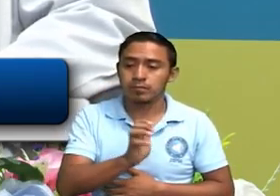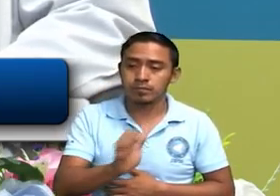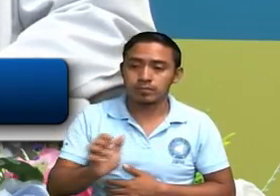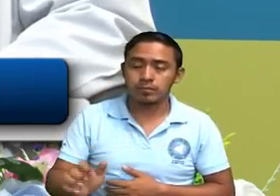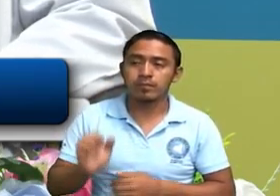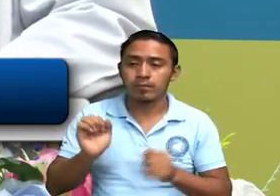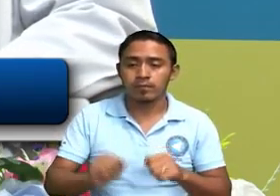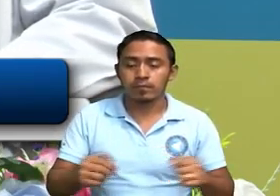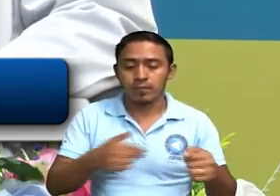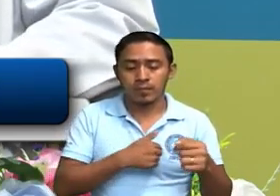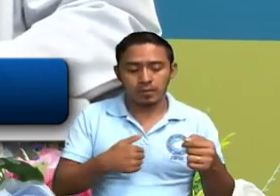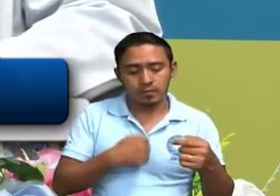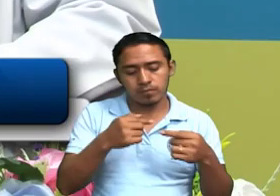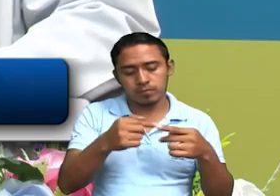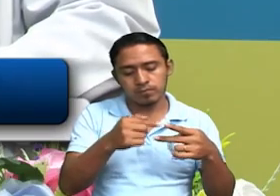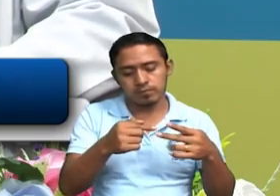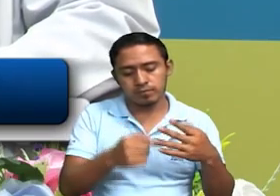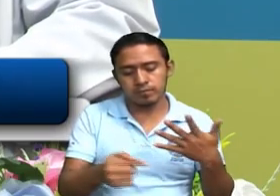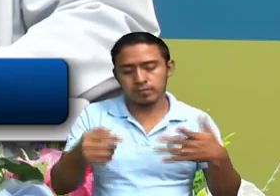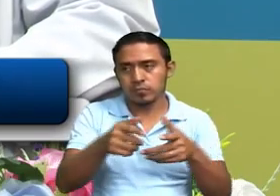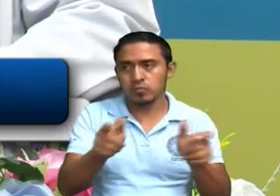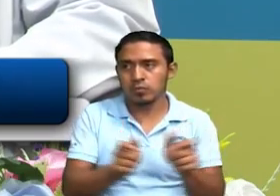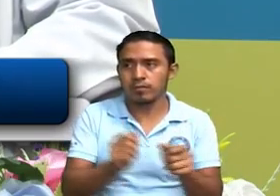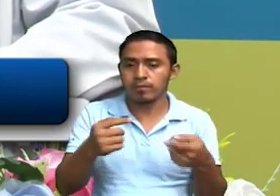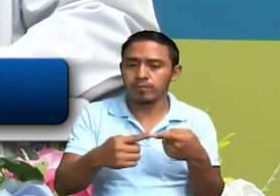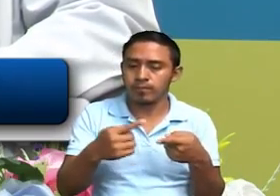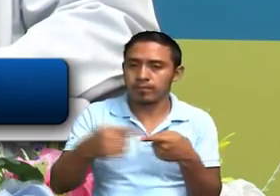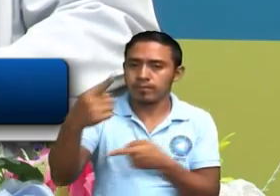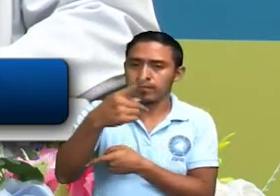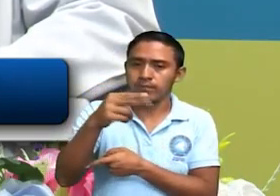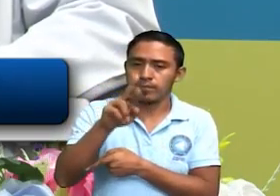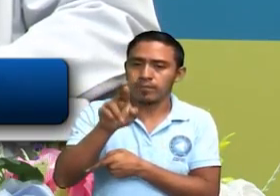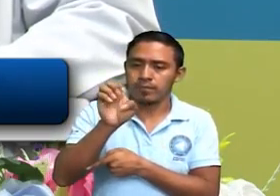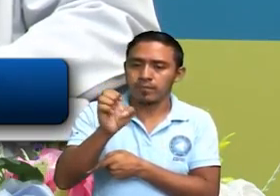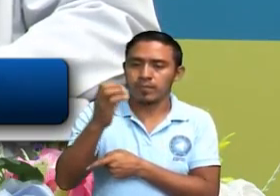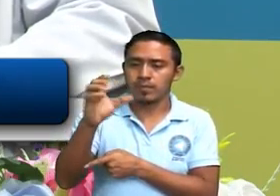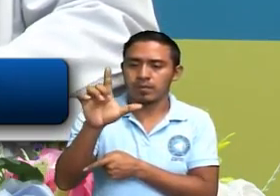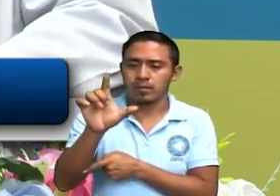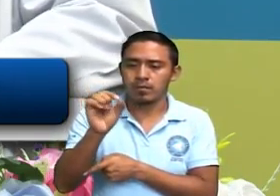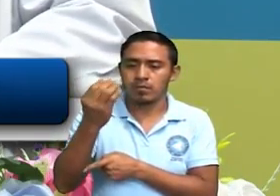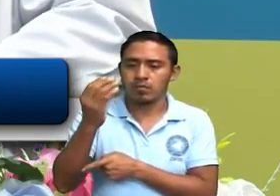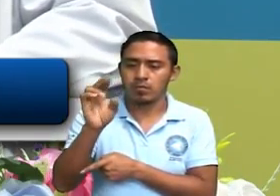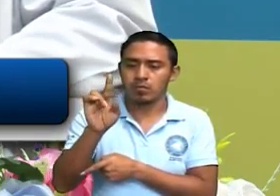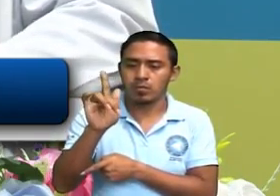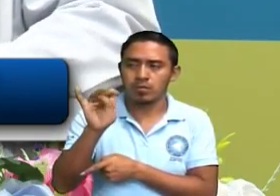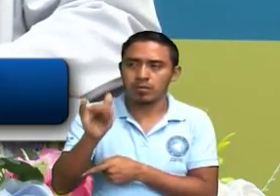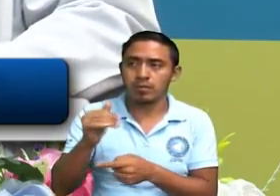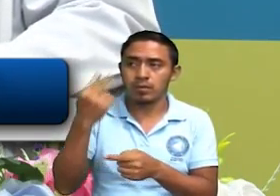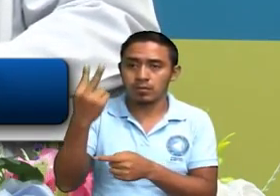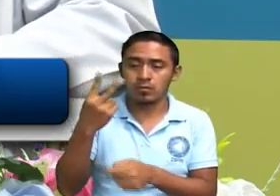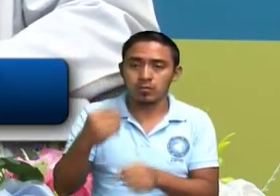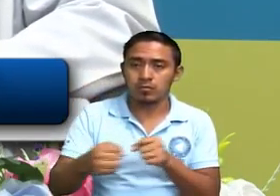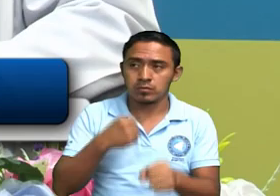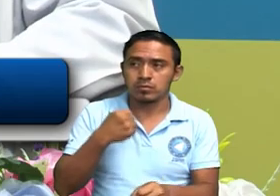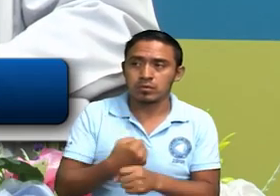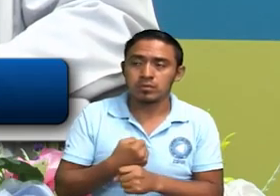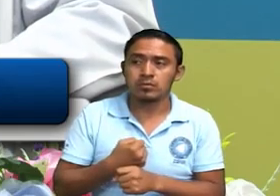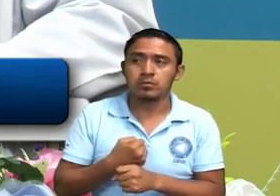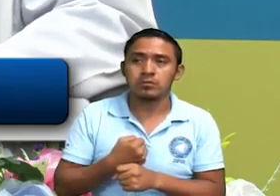puede clasificar como prelocutiva, es decir, prelocutiva hasta los 2 años, cuando el niño